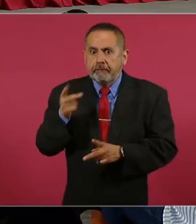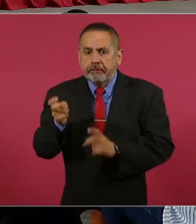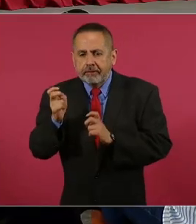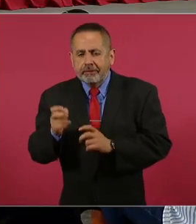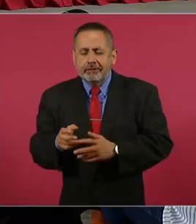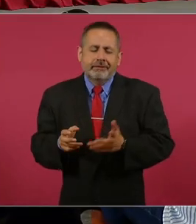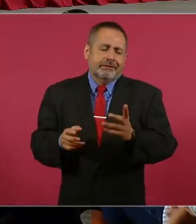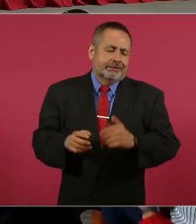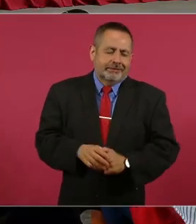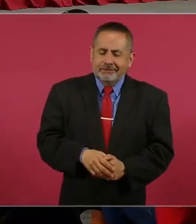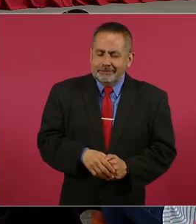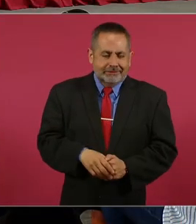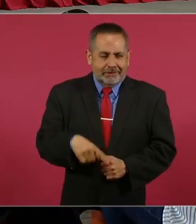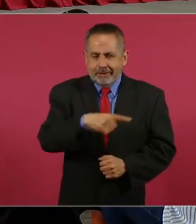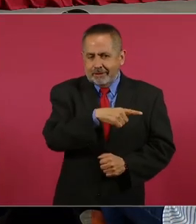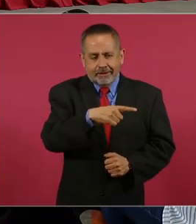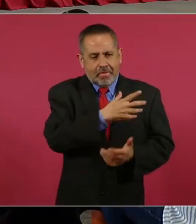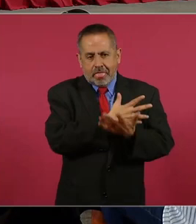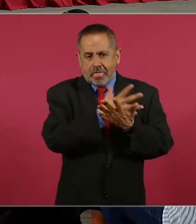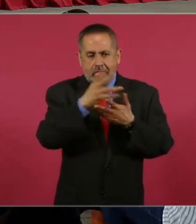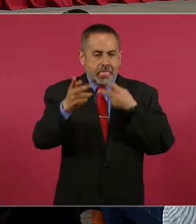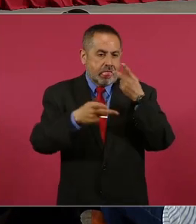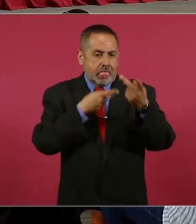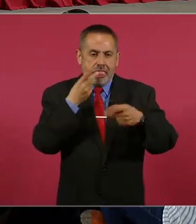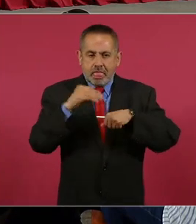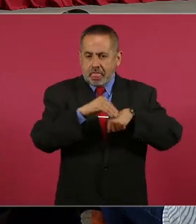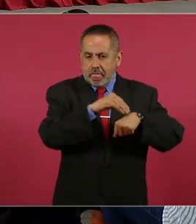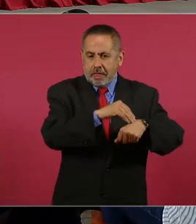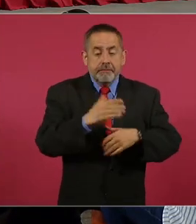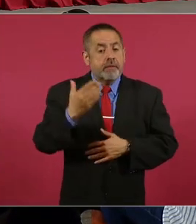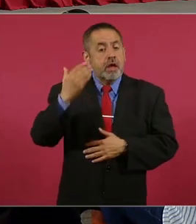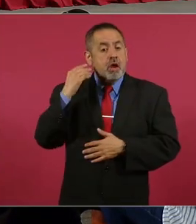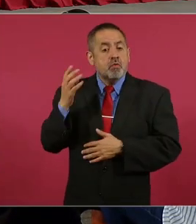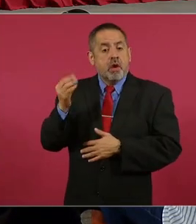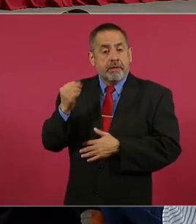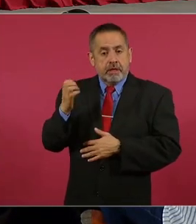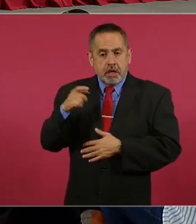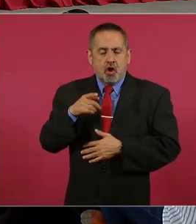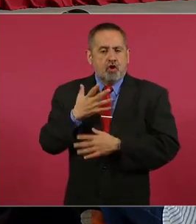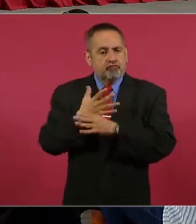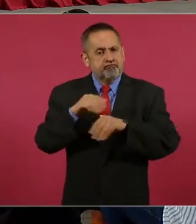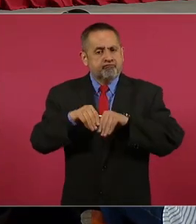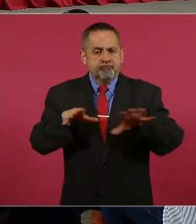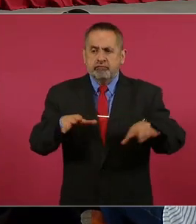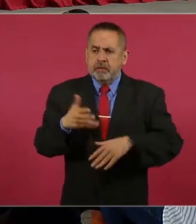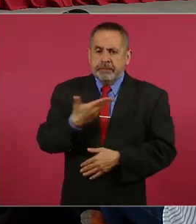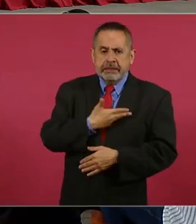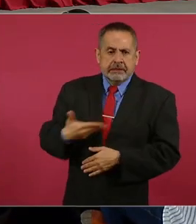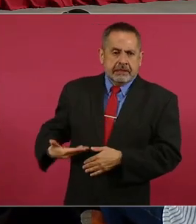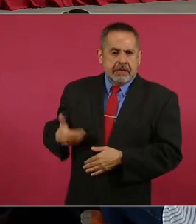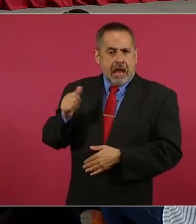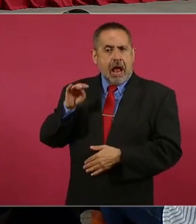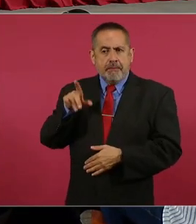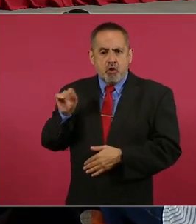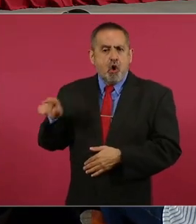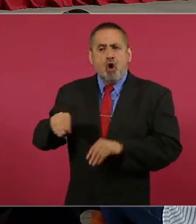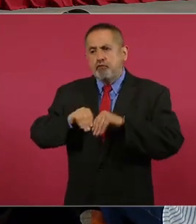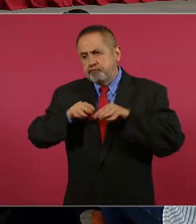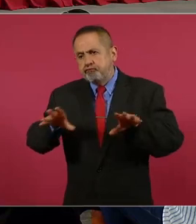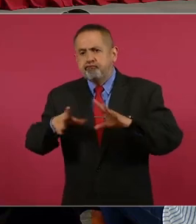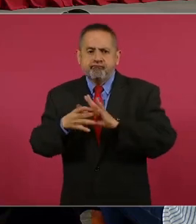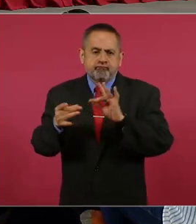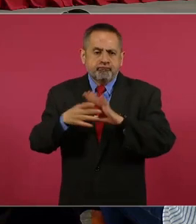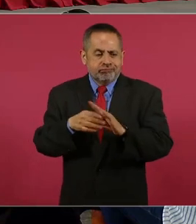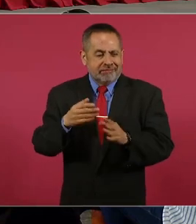Sí, ya se volaron la verdad. El pasado 9 de enero se hizo pública la intención del presidente Andrés Manuel López Obrador de revertir